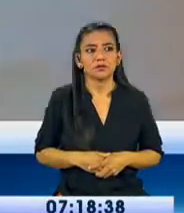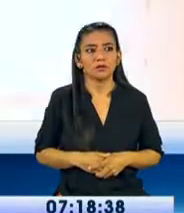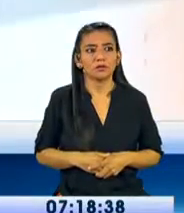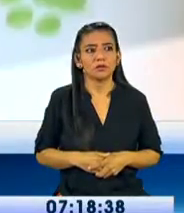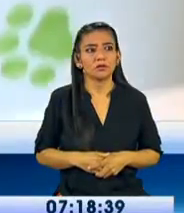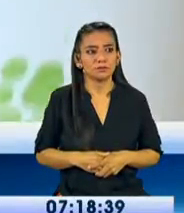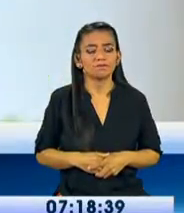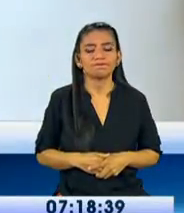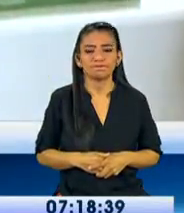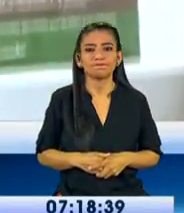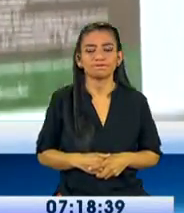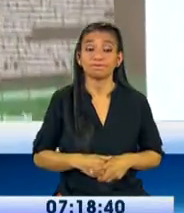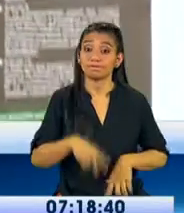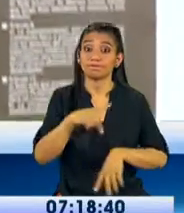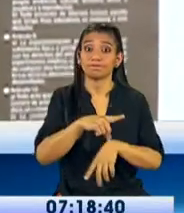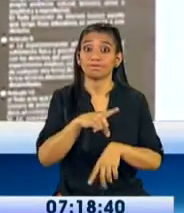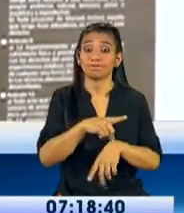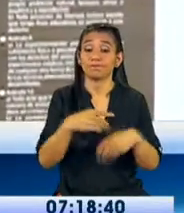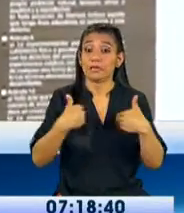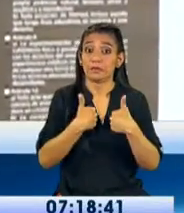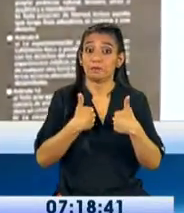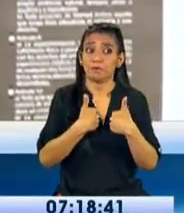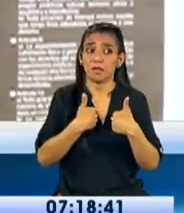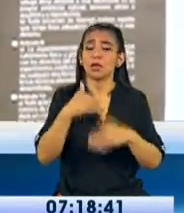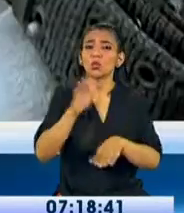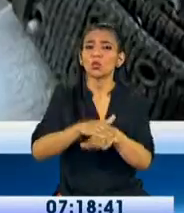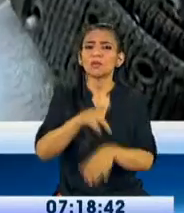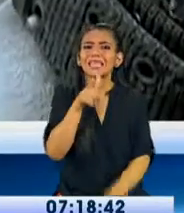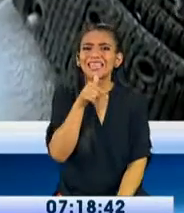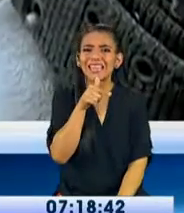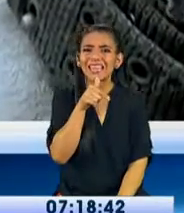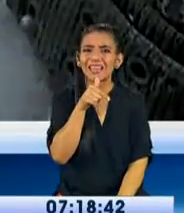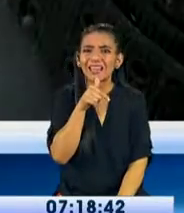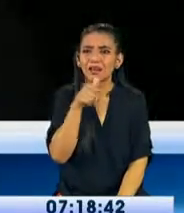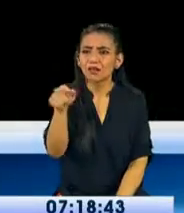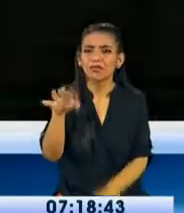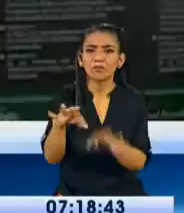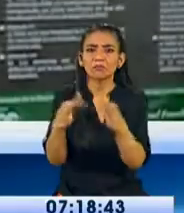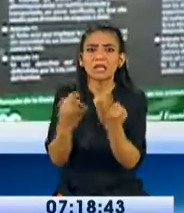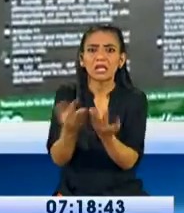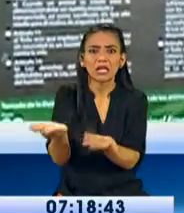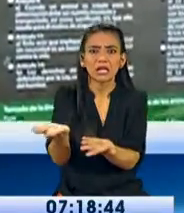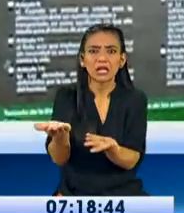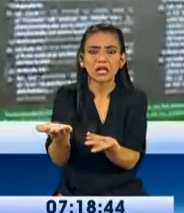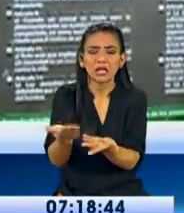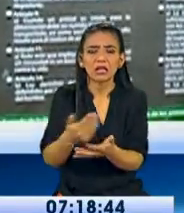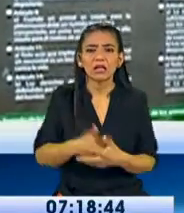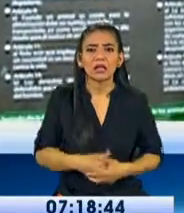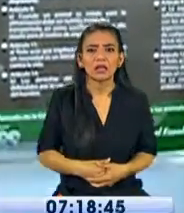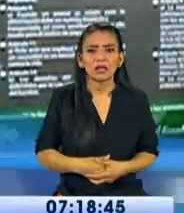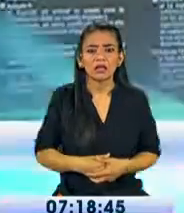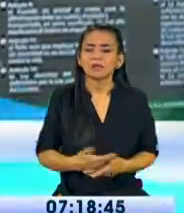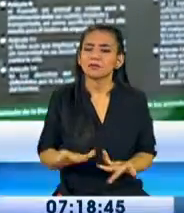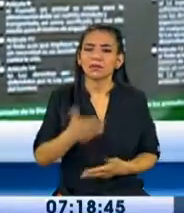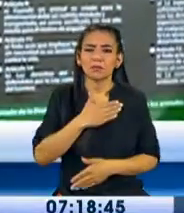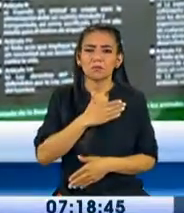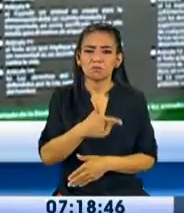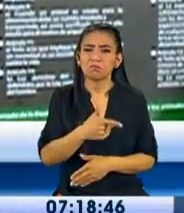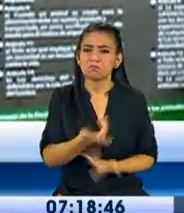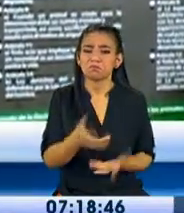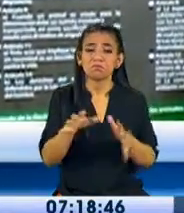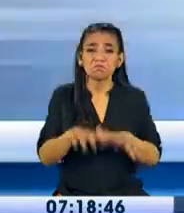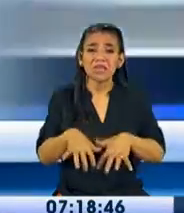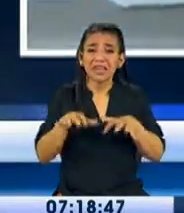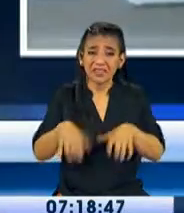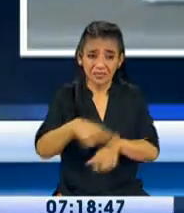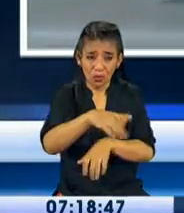Para el médico veterinario, en este caso, los culpables fueron los más inocentes. Lamentablemente fue juzgada una perrita que no